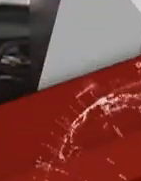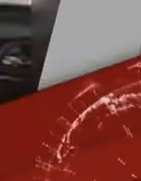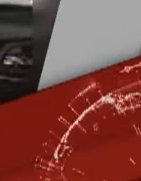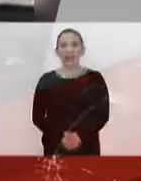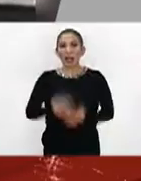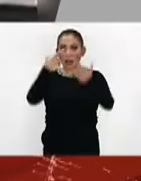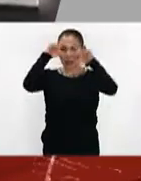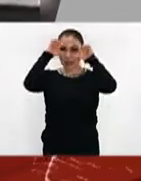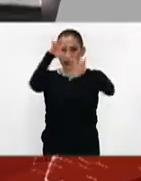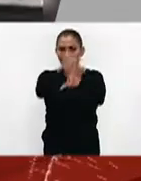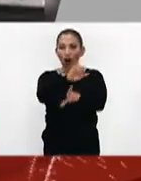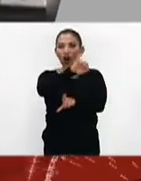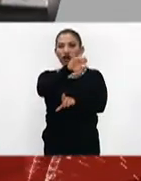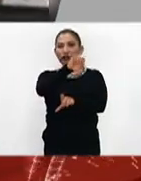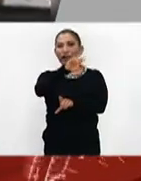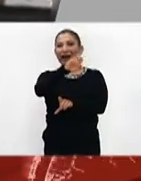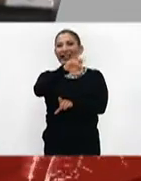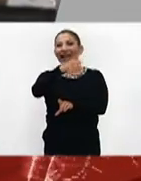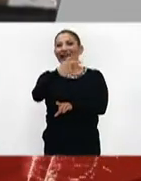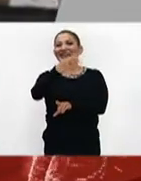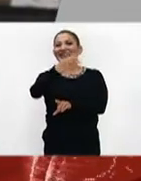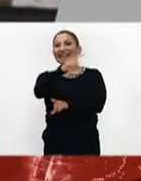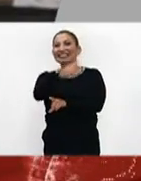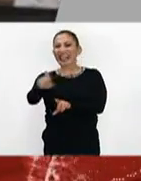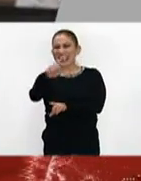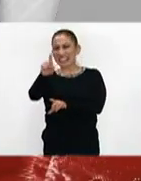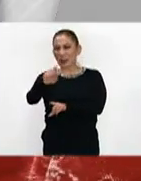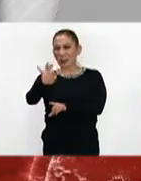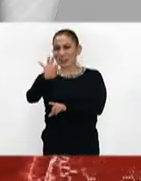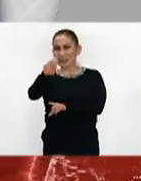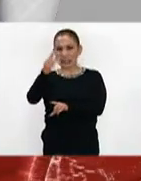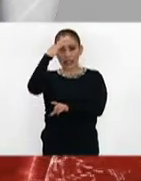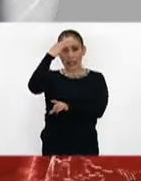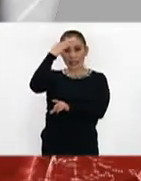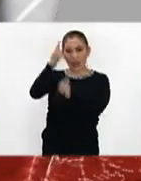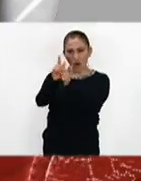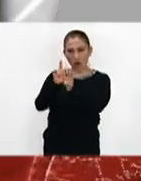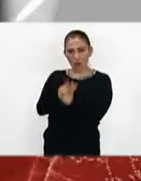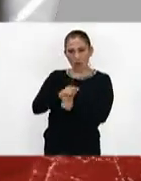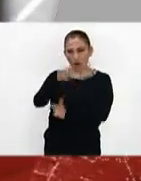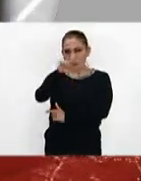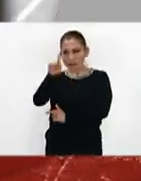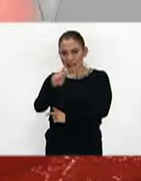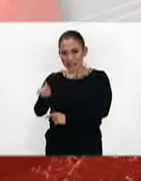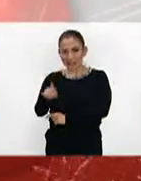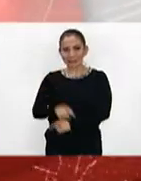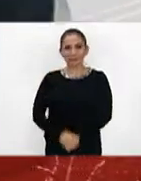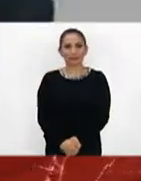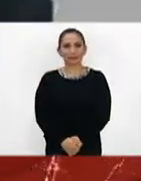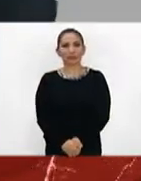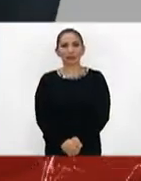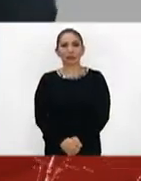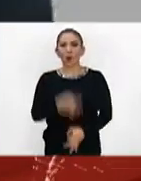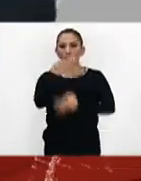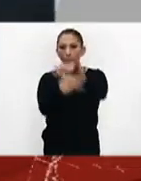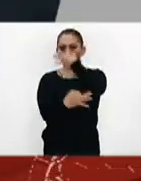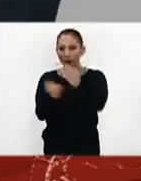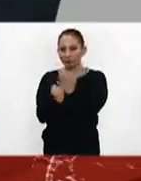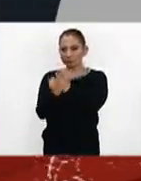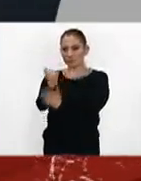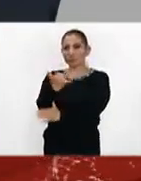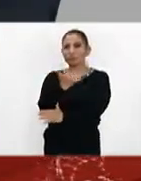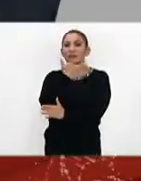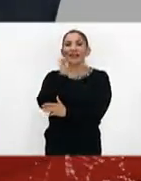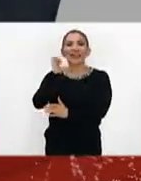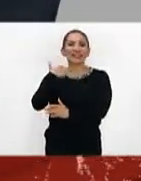La Marina detiene a José María Guízar, el Z-43, presunto líder del cártel de los Zetas. Un juez decide exonerar